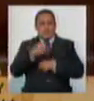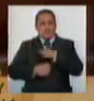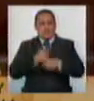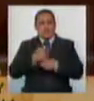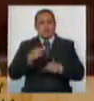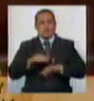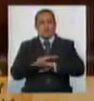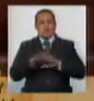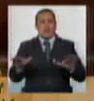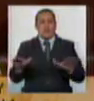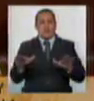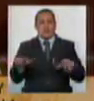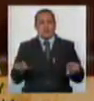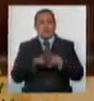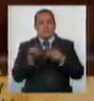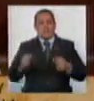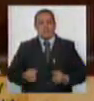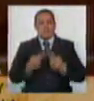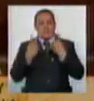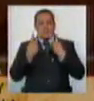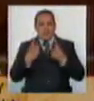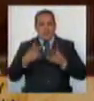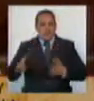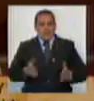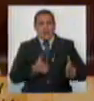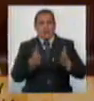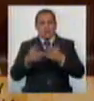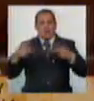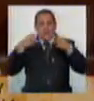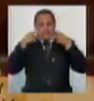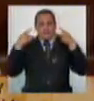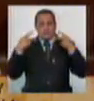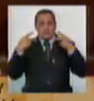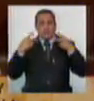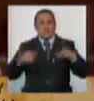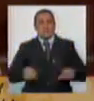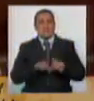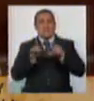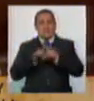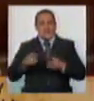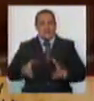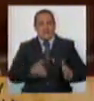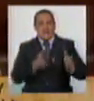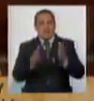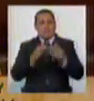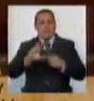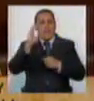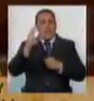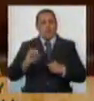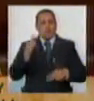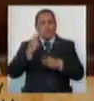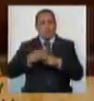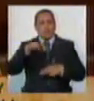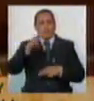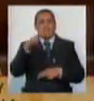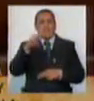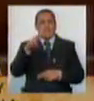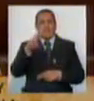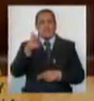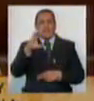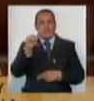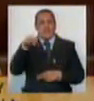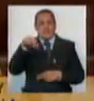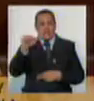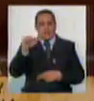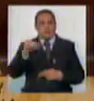concluirá la recuperación de la longitudinal de la selva y la longitudinal de la costa llamada Panamericana, lo